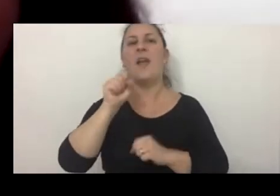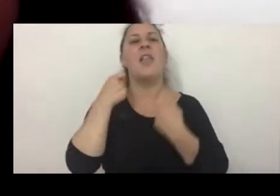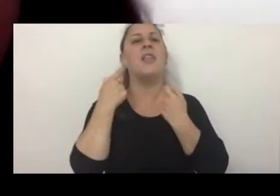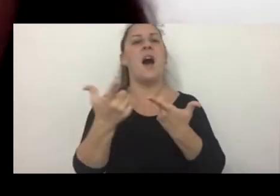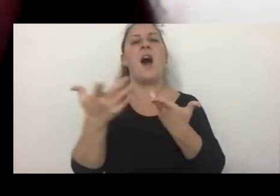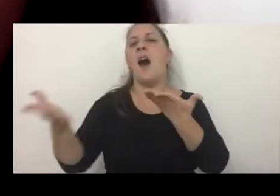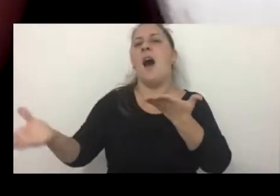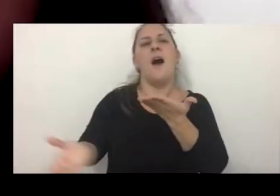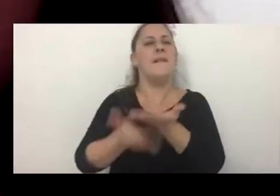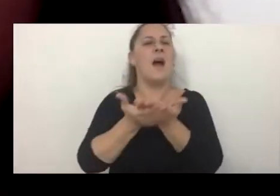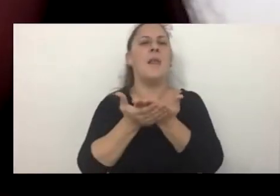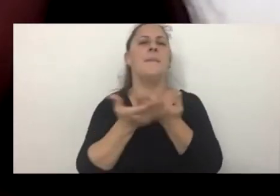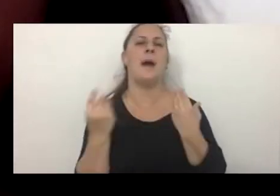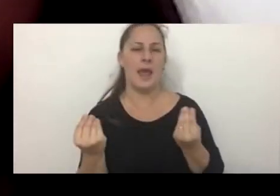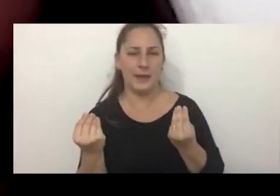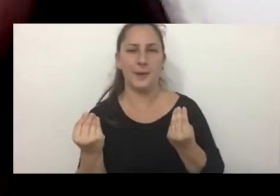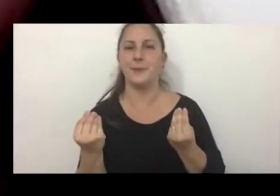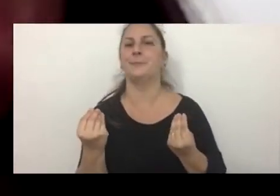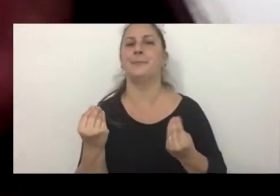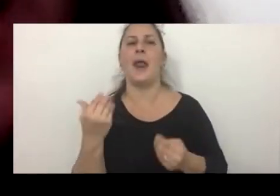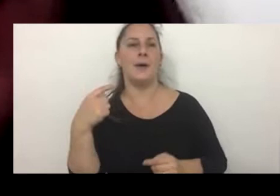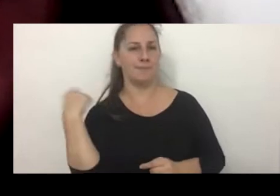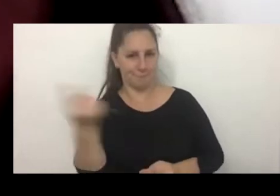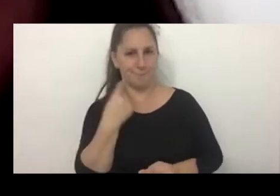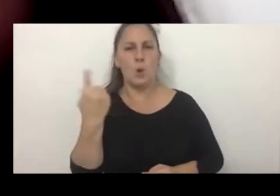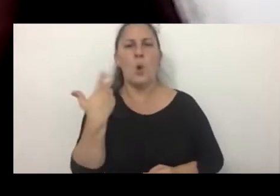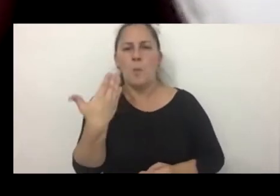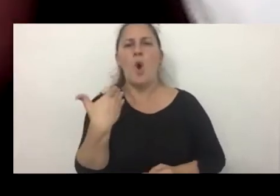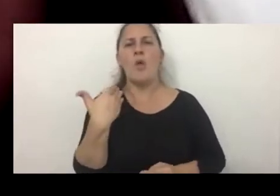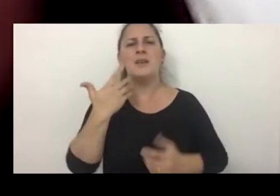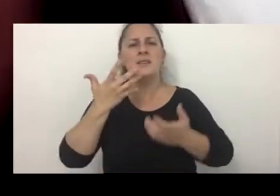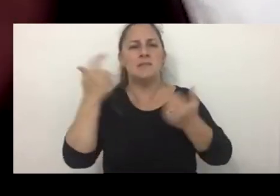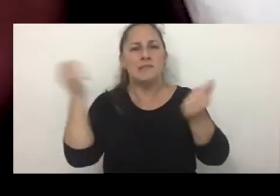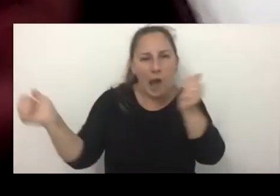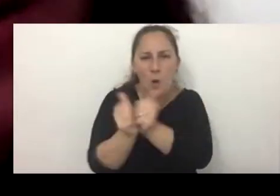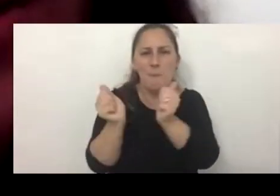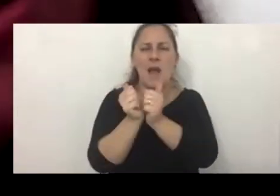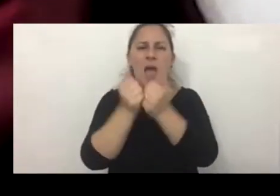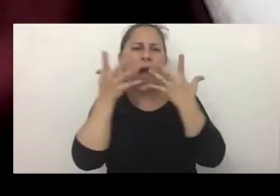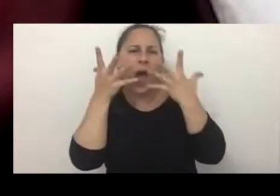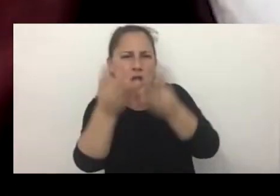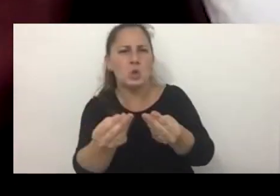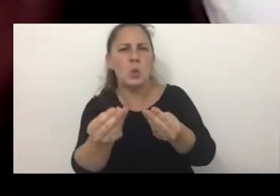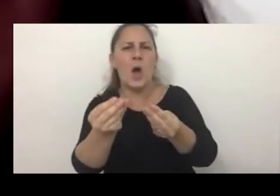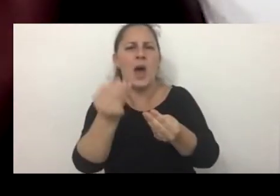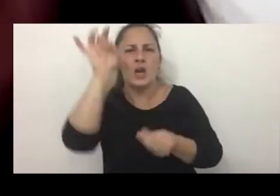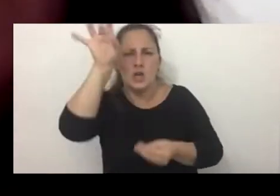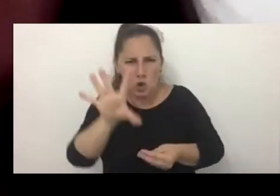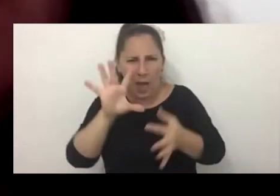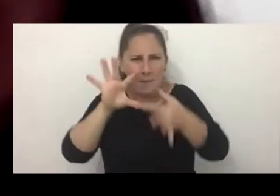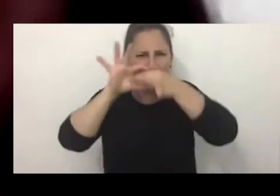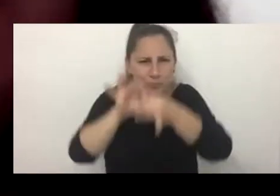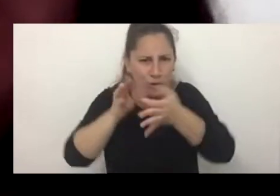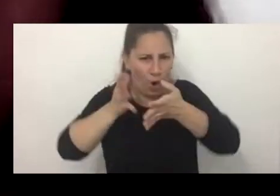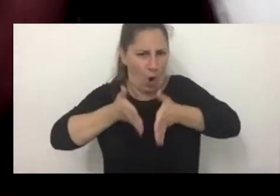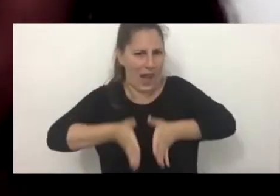Aires, y en La Plata. A lo largo de los años la carrera fue cambiando y hoy nos